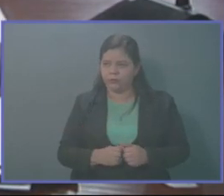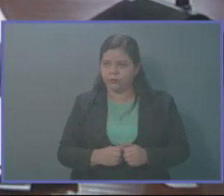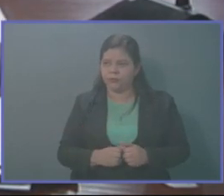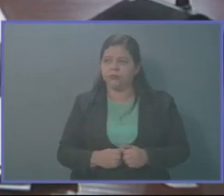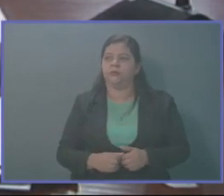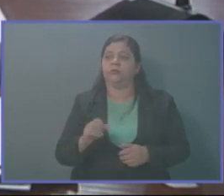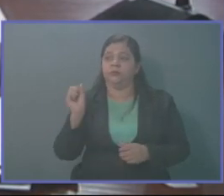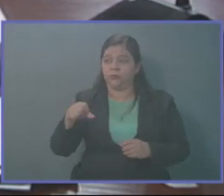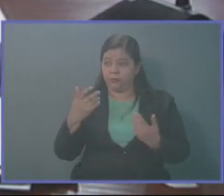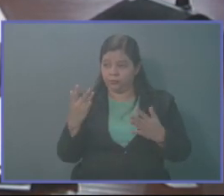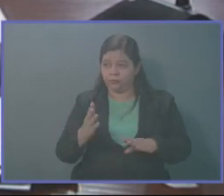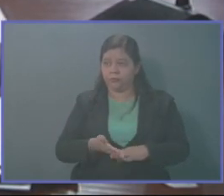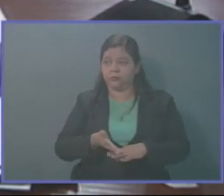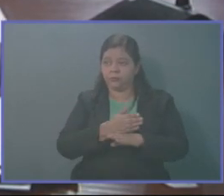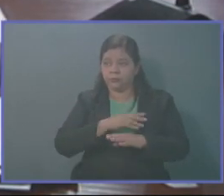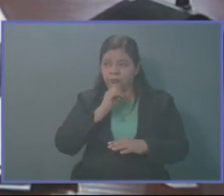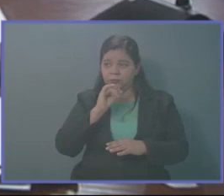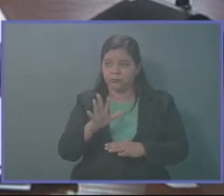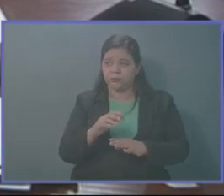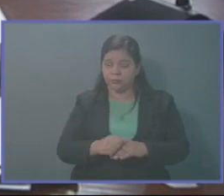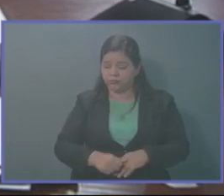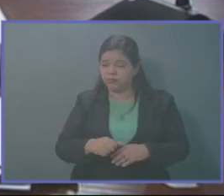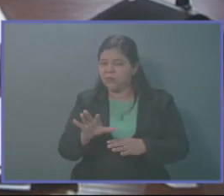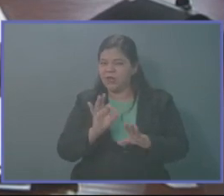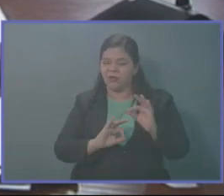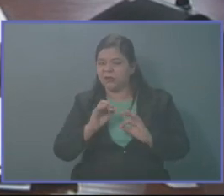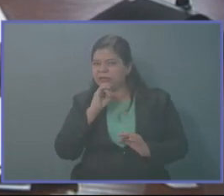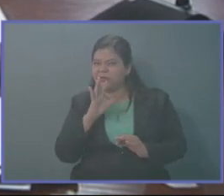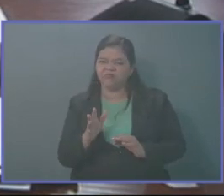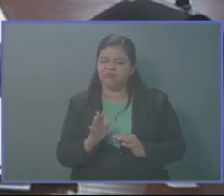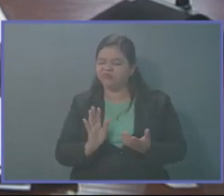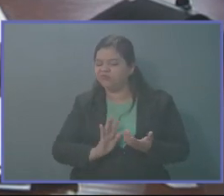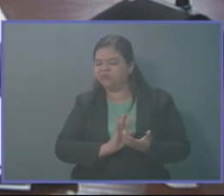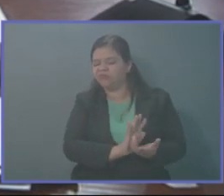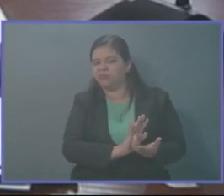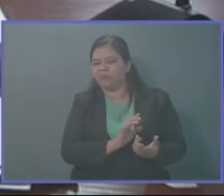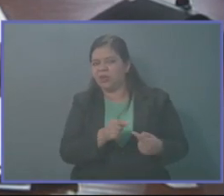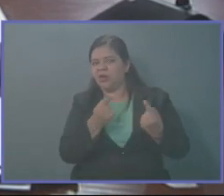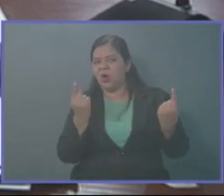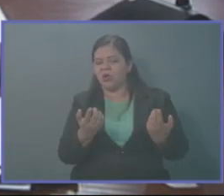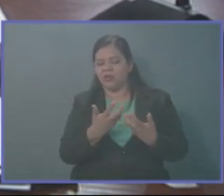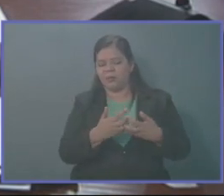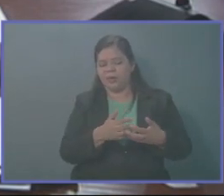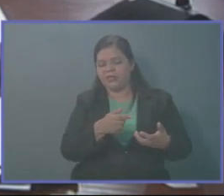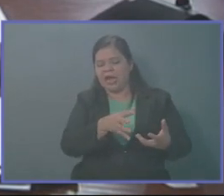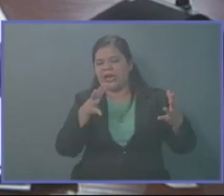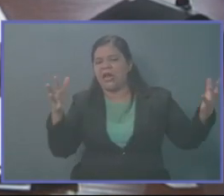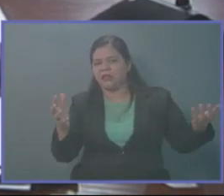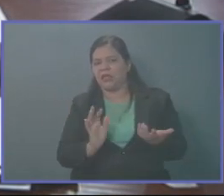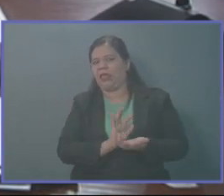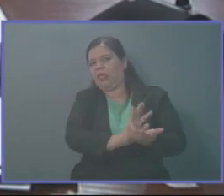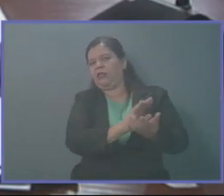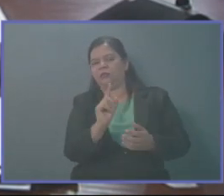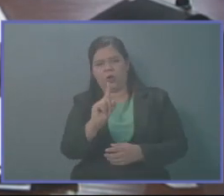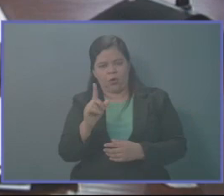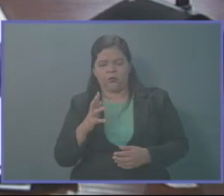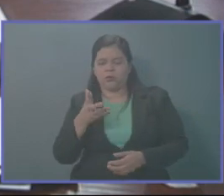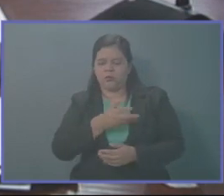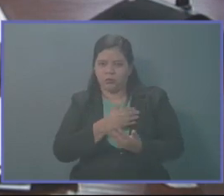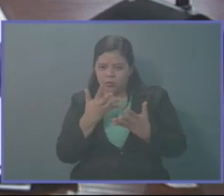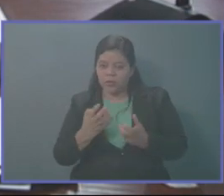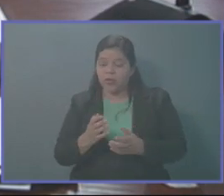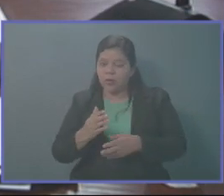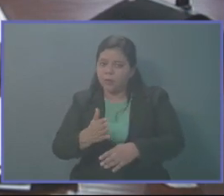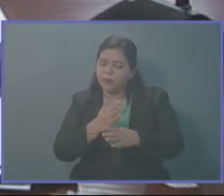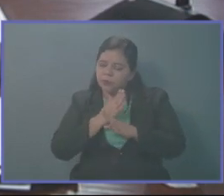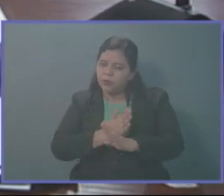se ha escuchado como que hay un prejuicio en contra de empresas porque son grandes, cuando lo que nosotros estamos protegiendo son los trabajos, las